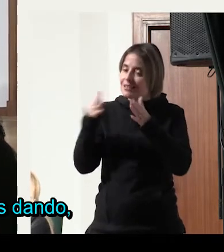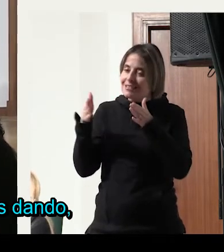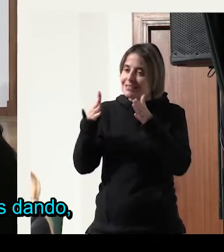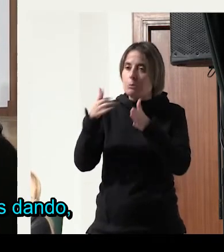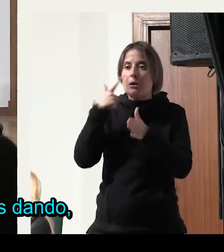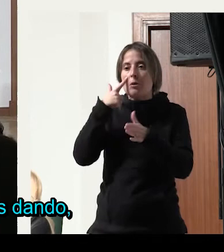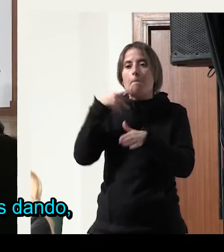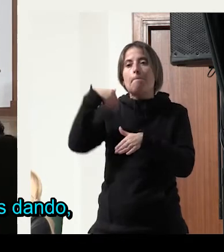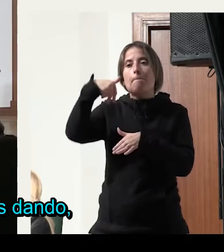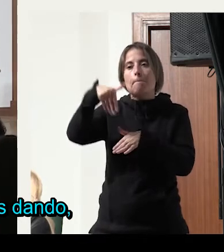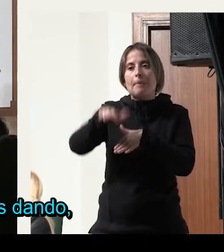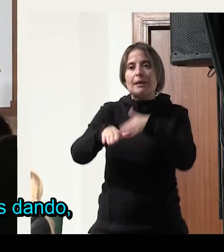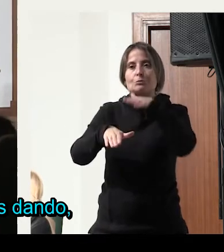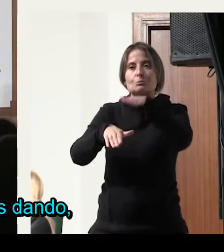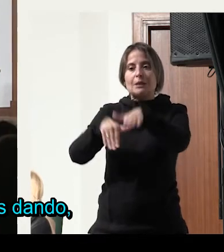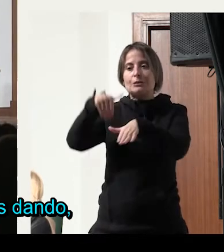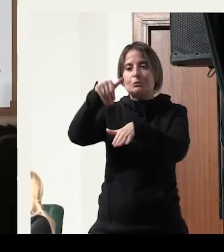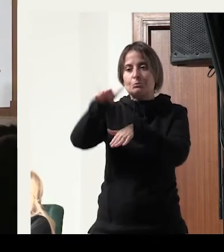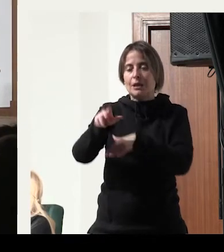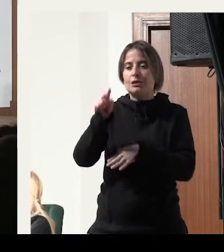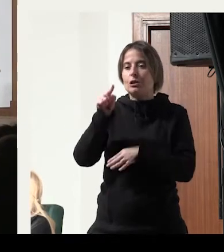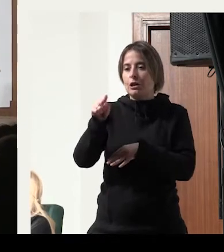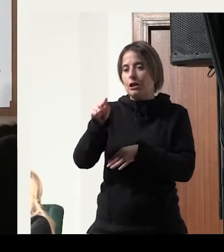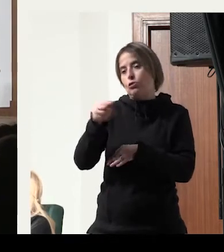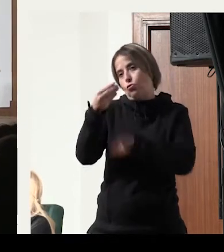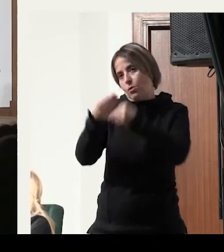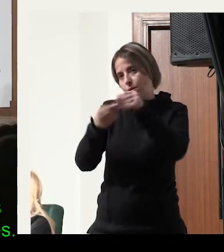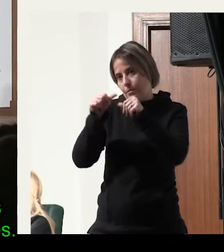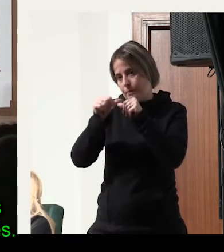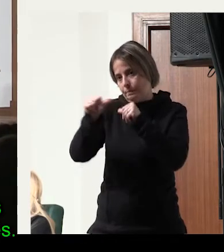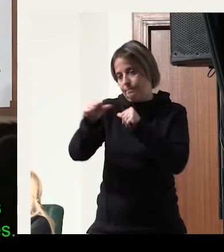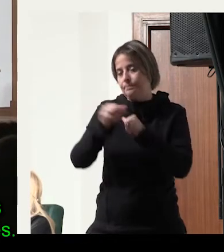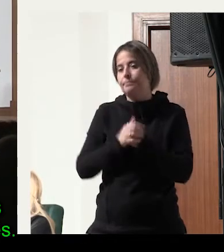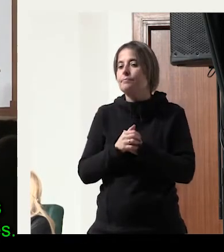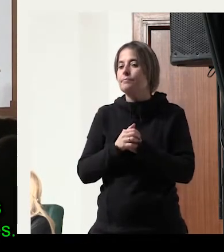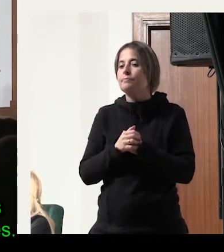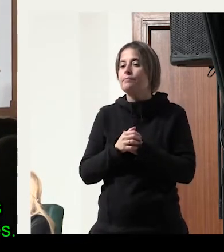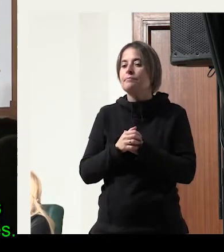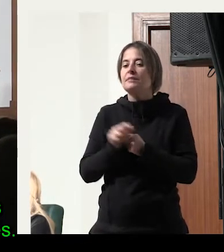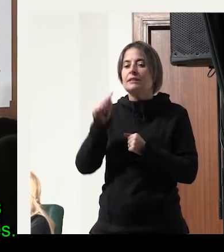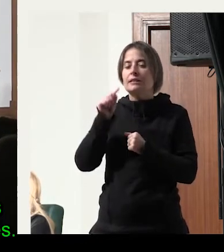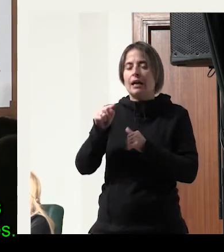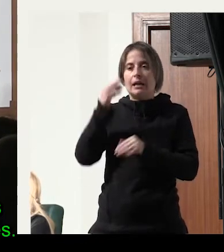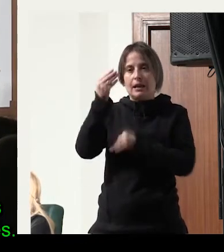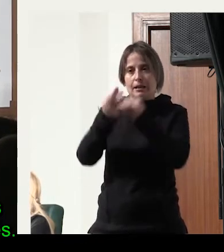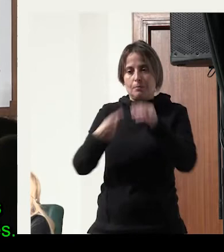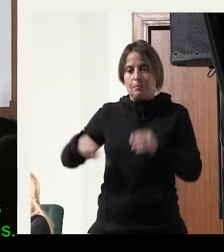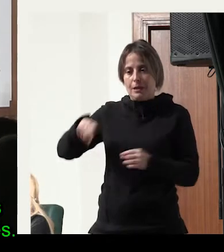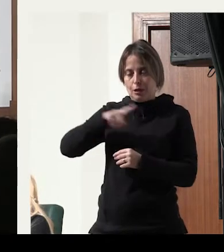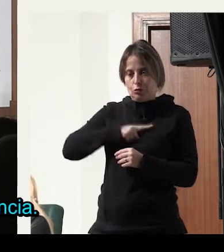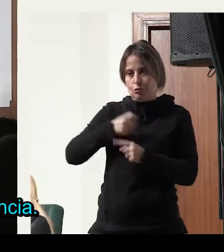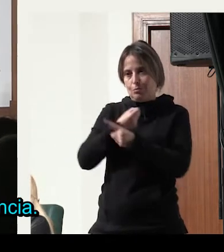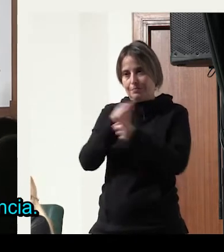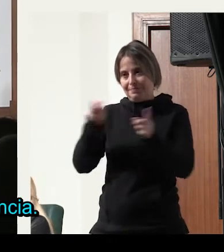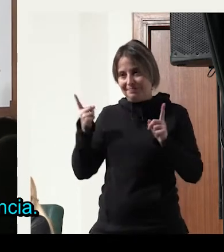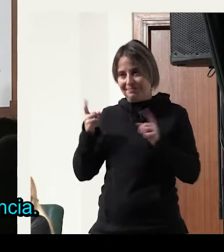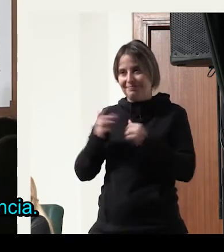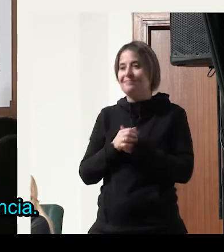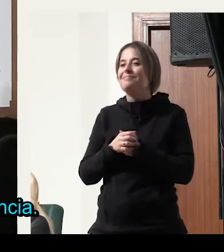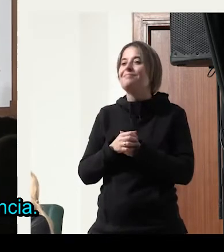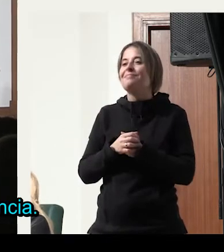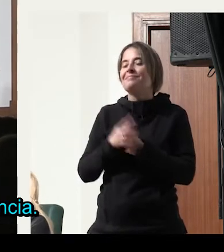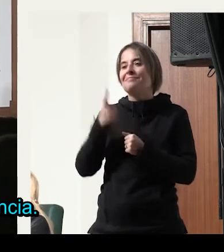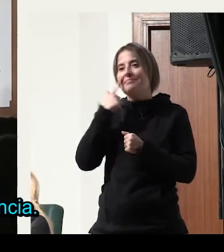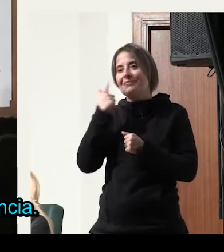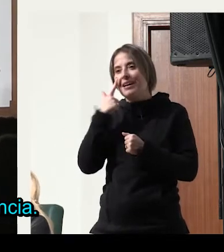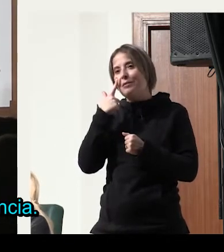que vayamos dando, esos estarán dados, ¿no? De eso alguna es, manera. Eso es. Y estarán dados para nosotras y para las que vienen ahí después. Voy, claro, para que dejemos un poquito de